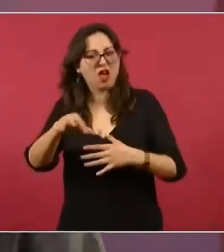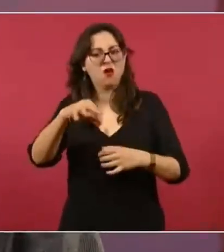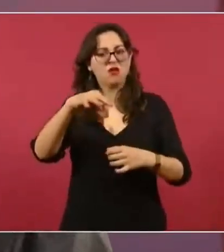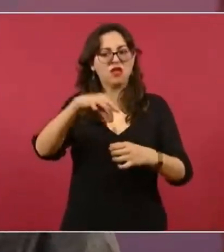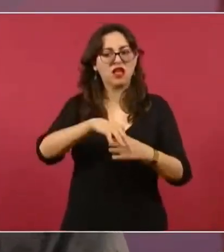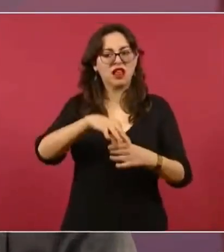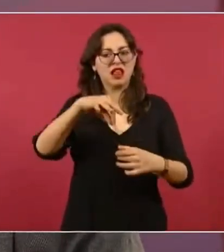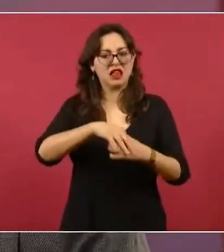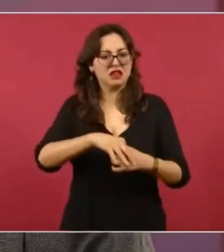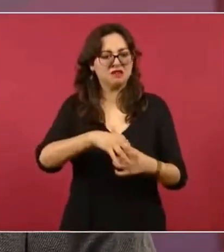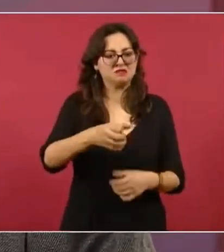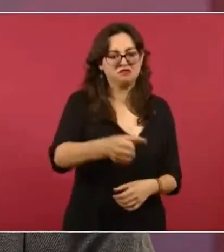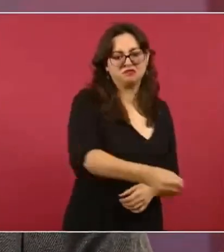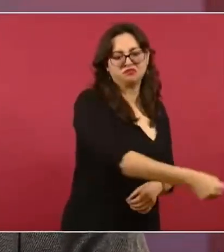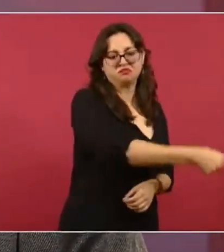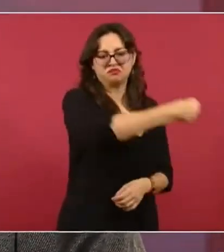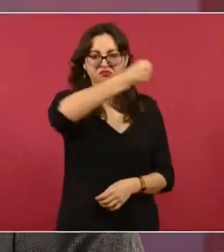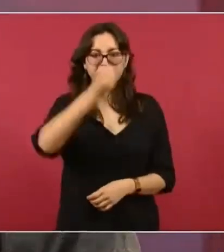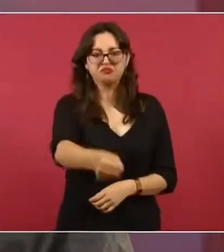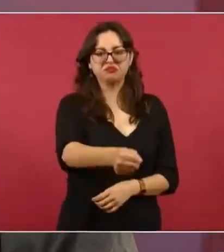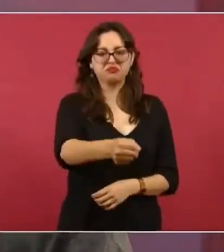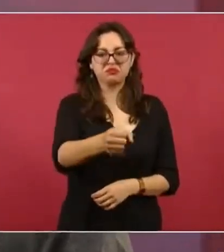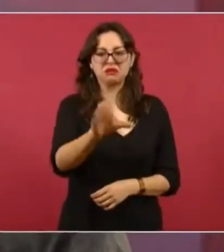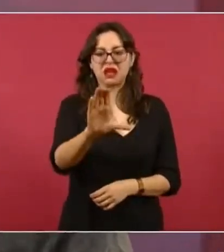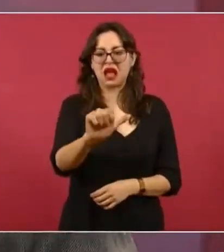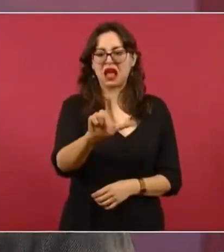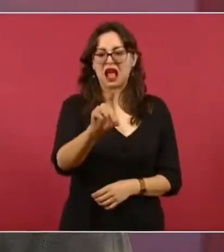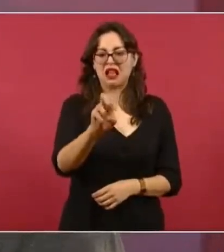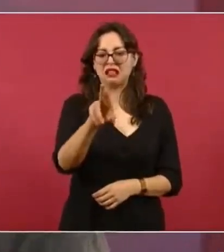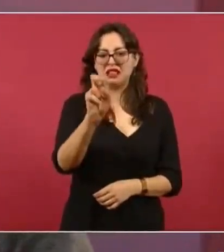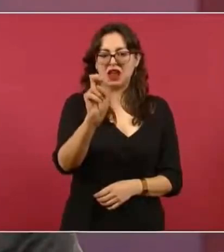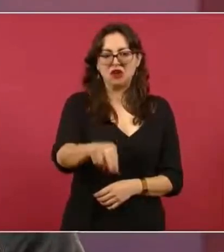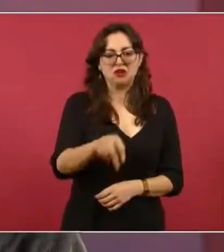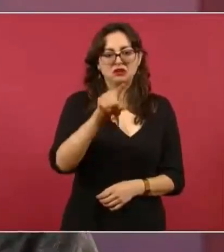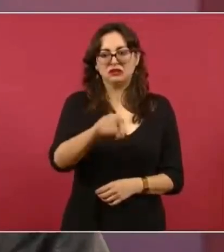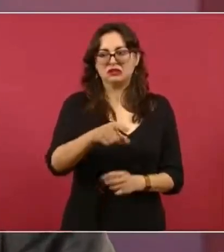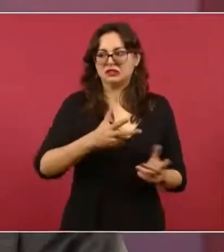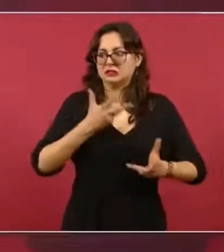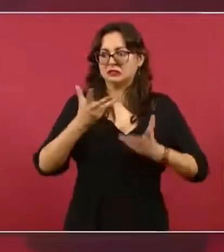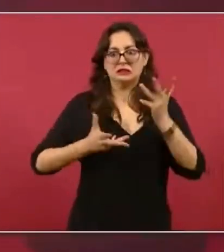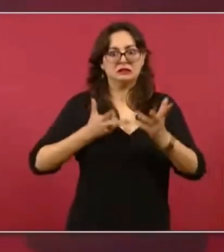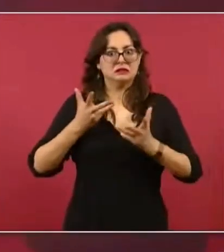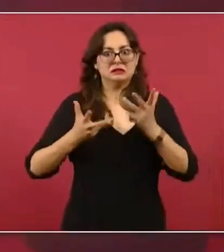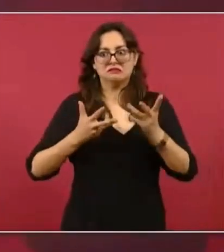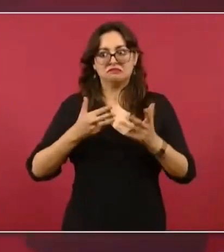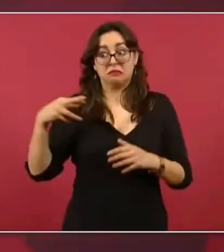Imponen a Calderón y entrando, declara la guerra,